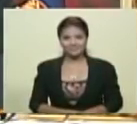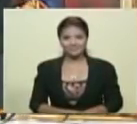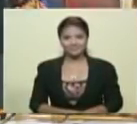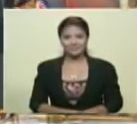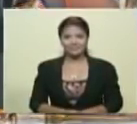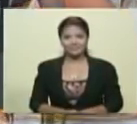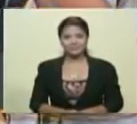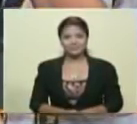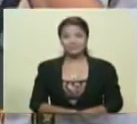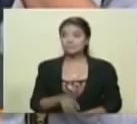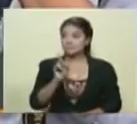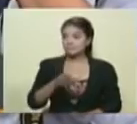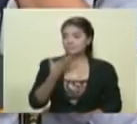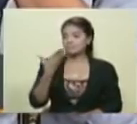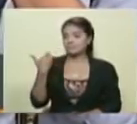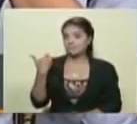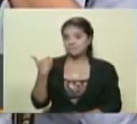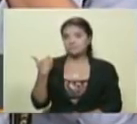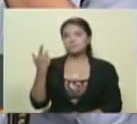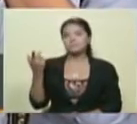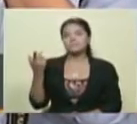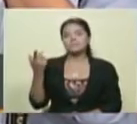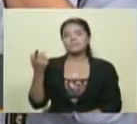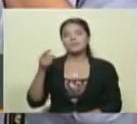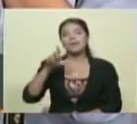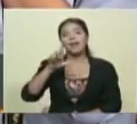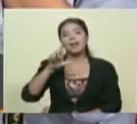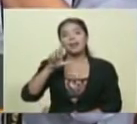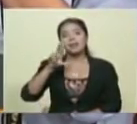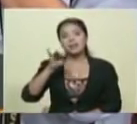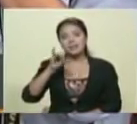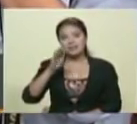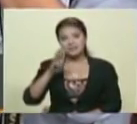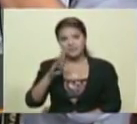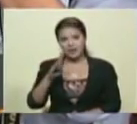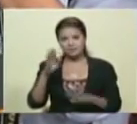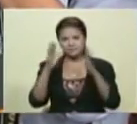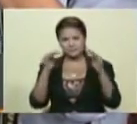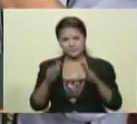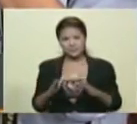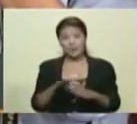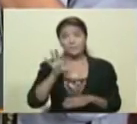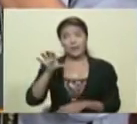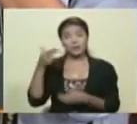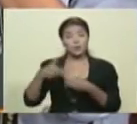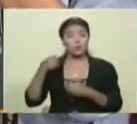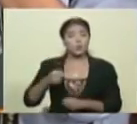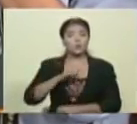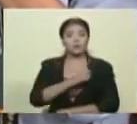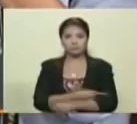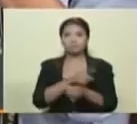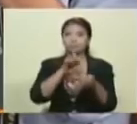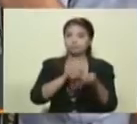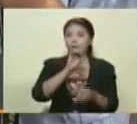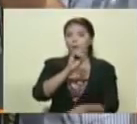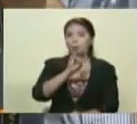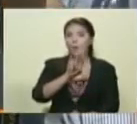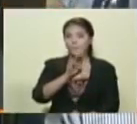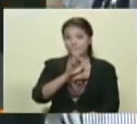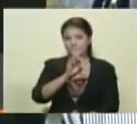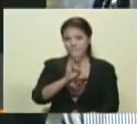También recientemente con nuestra hermana Libia, también otro país petrolero muy poderoso, miembro del OPEC también.